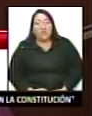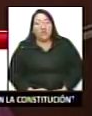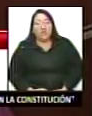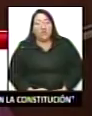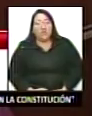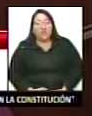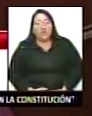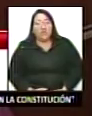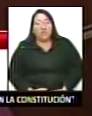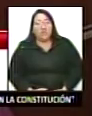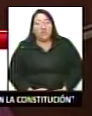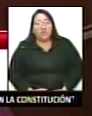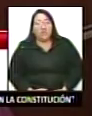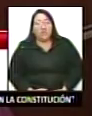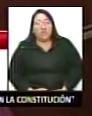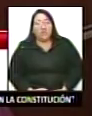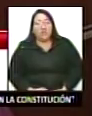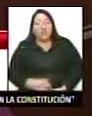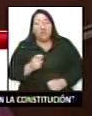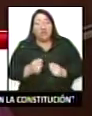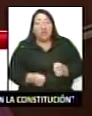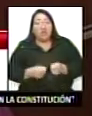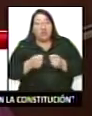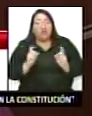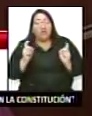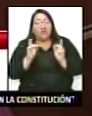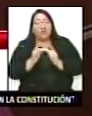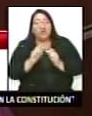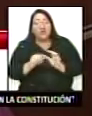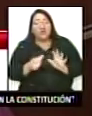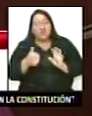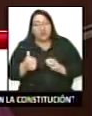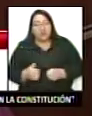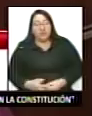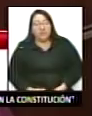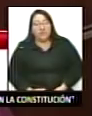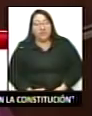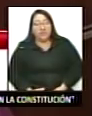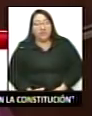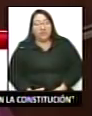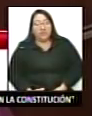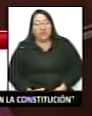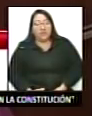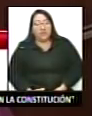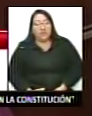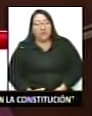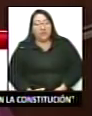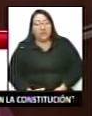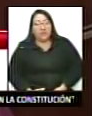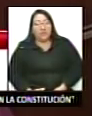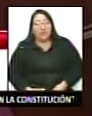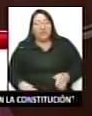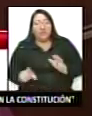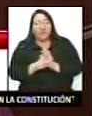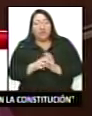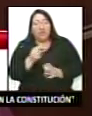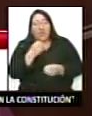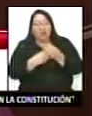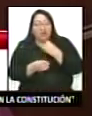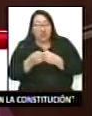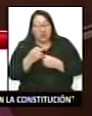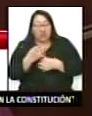directamente vinculado en la cocina de los chefs. Y seis, dar una mirada a la ley de